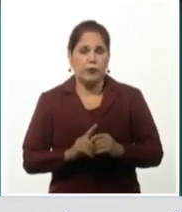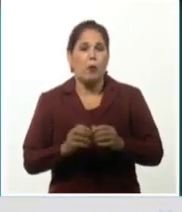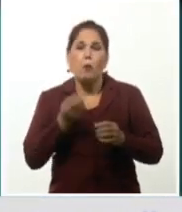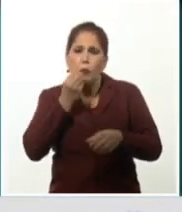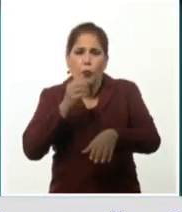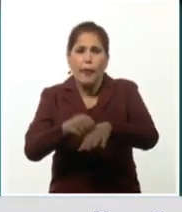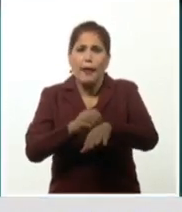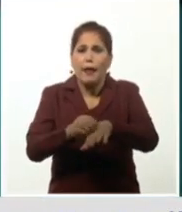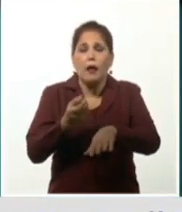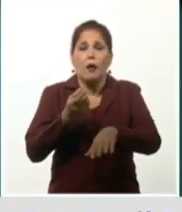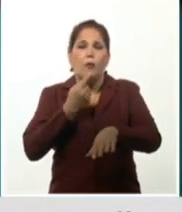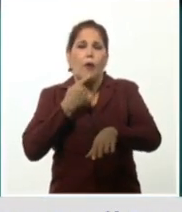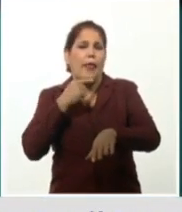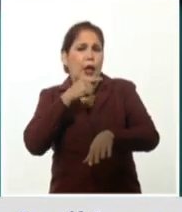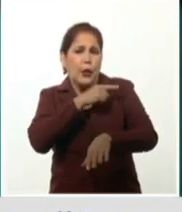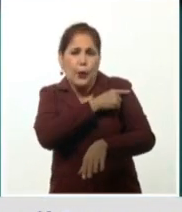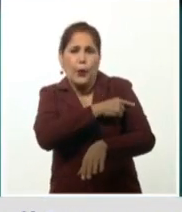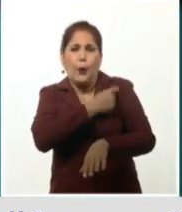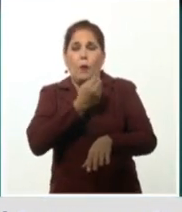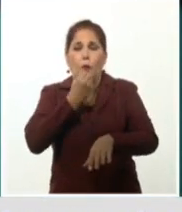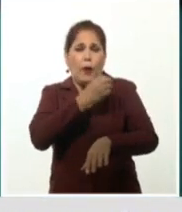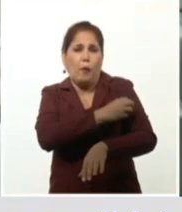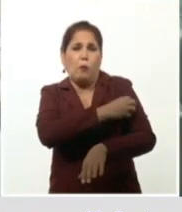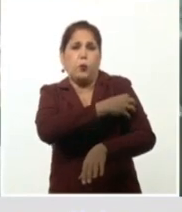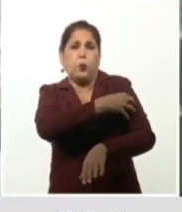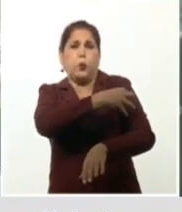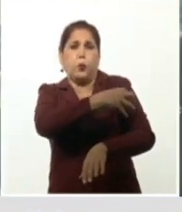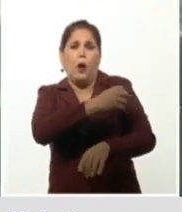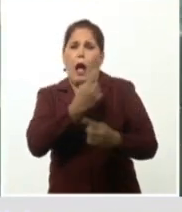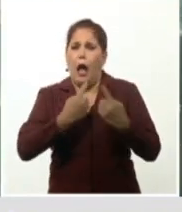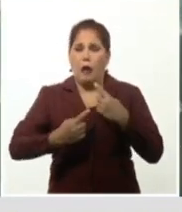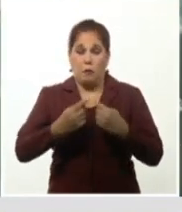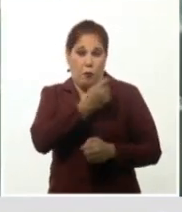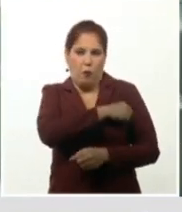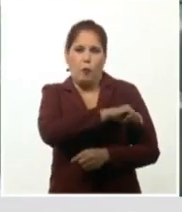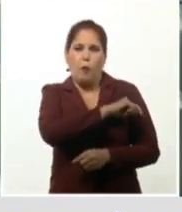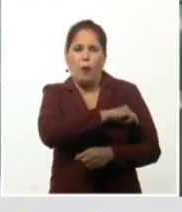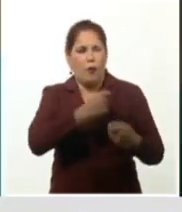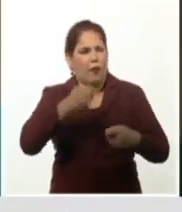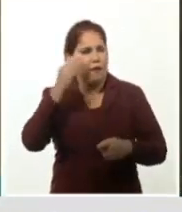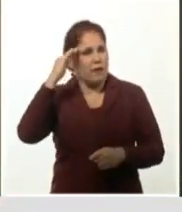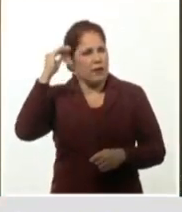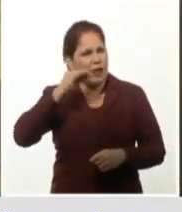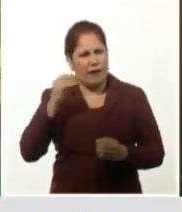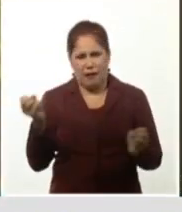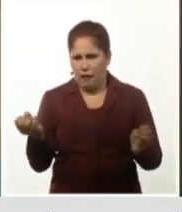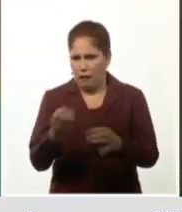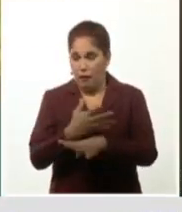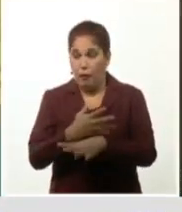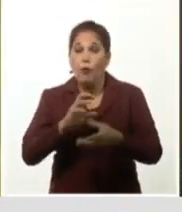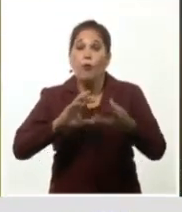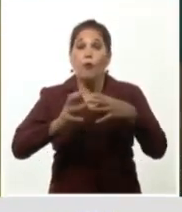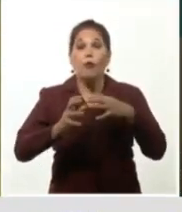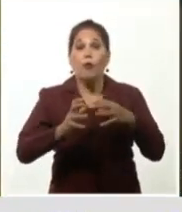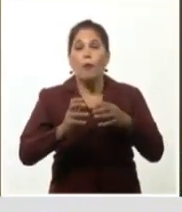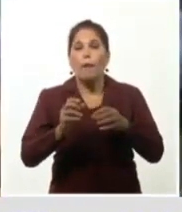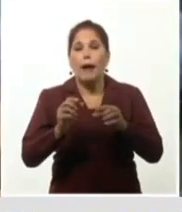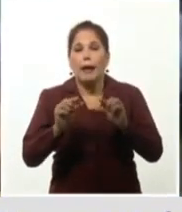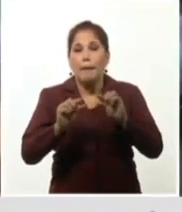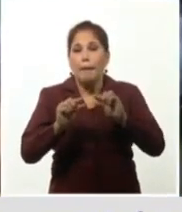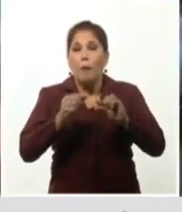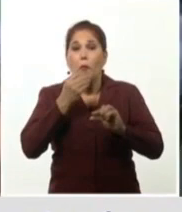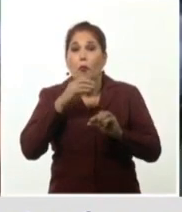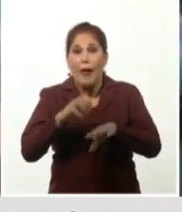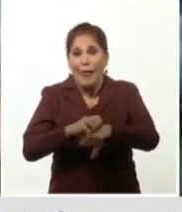también. Y por otro lado, también la población debe entender que hay estrategias para reducir la posibilidad